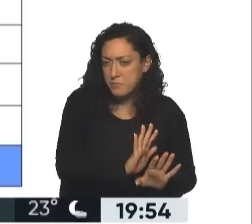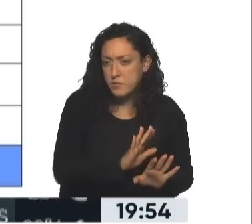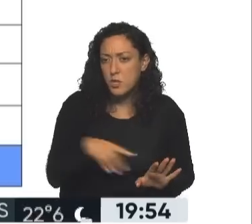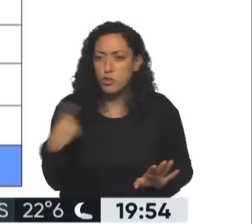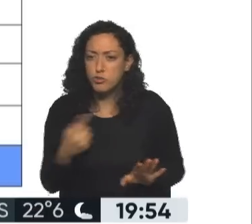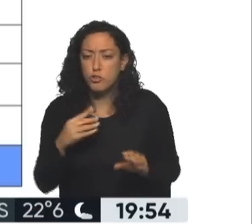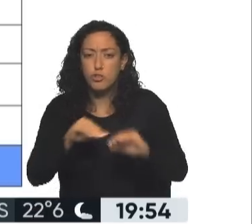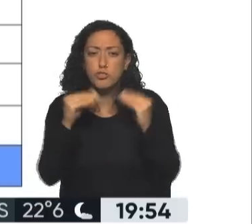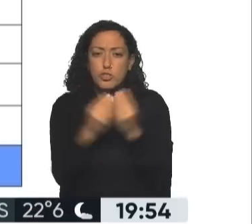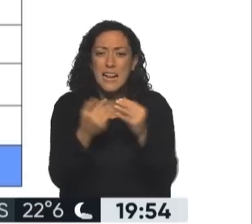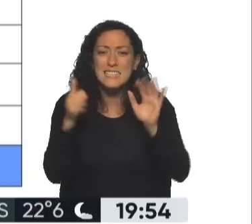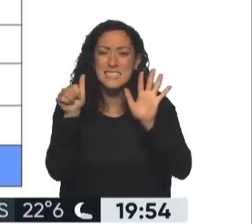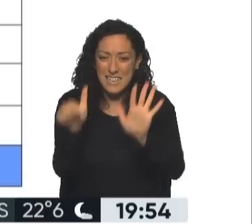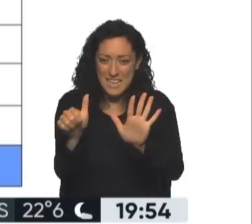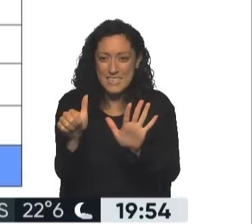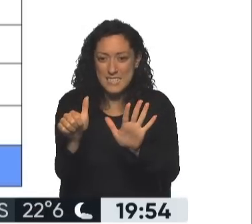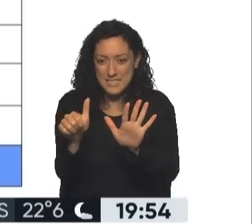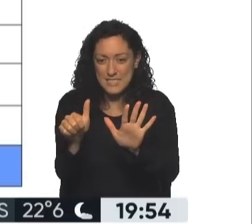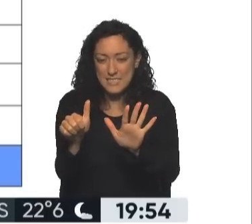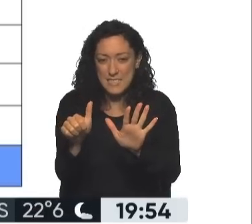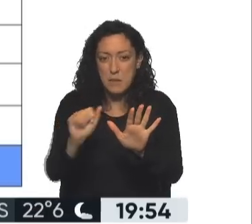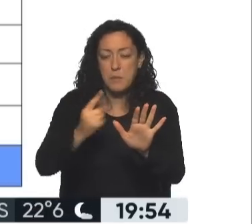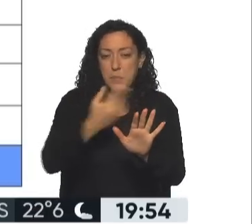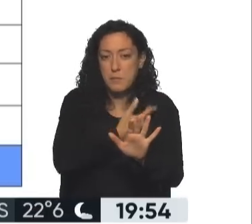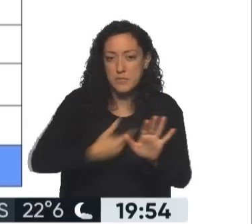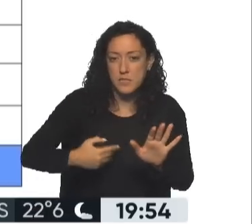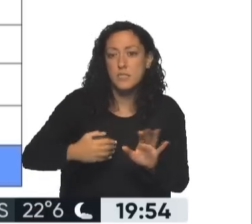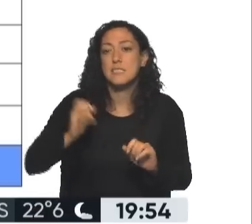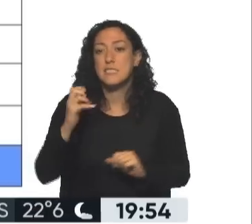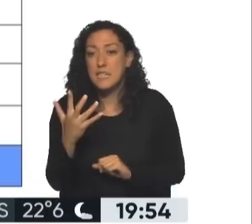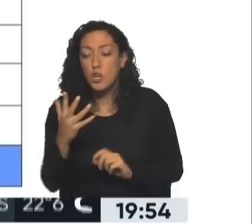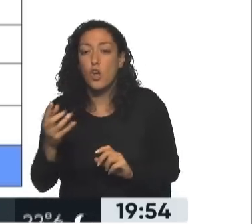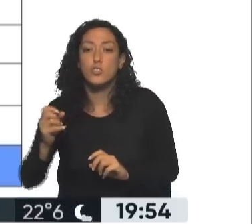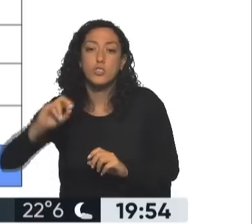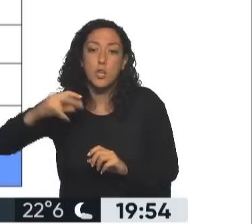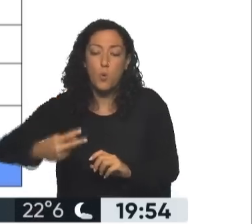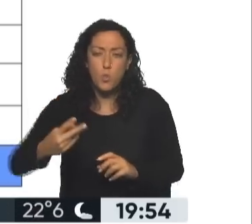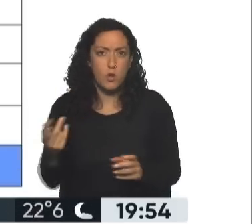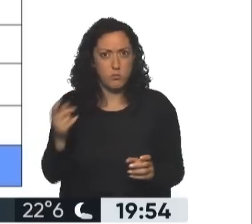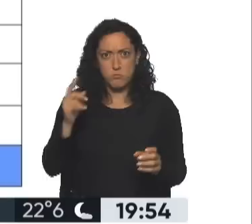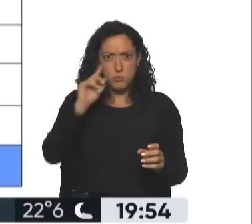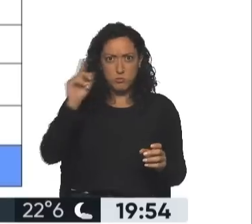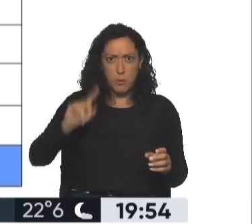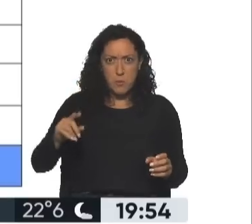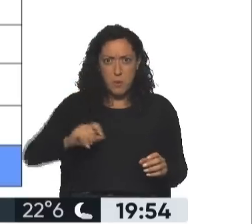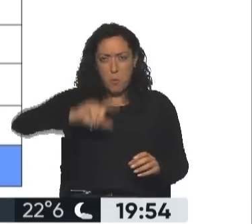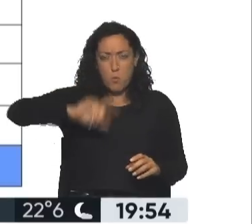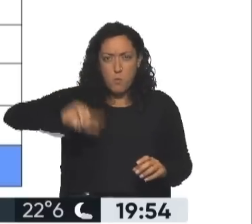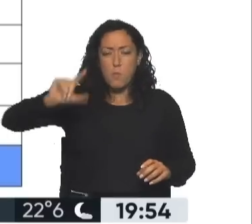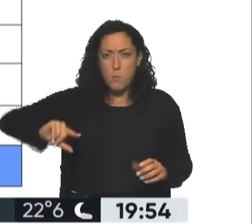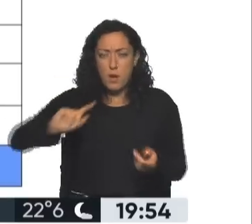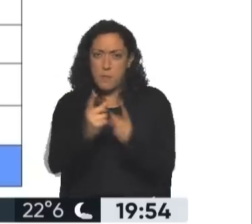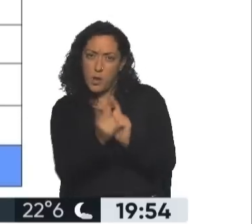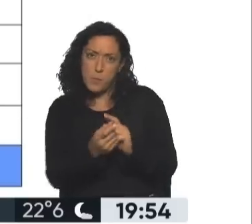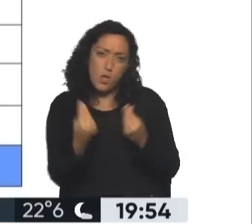6 corridas en el primer mandato y 5 en el segundo. ¿Y por qué? Pero no se enteró nadie. ¿Cómo que tantas corridas